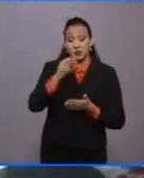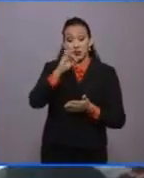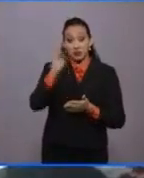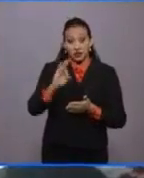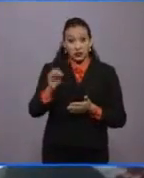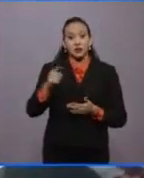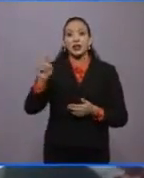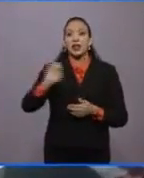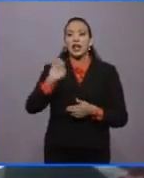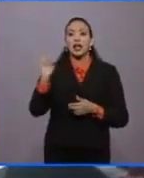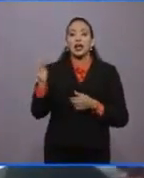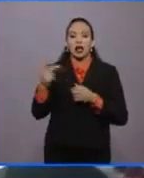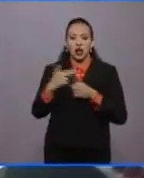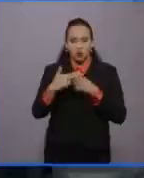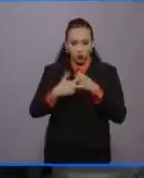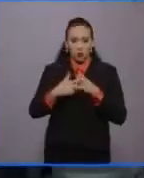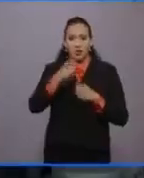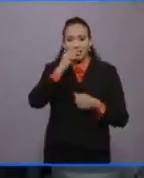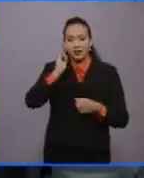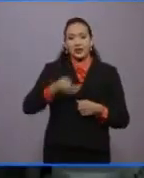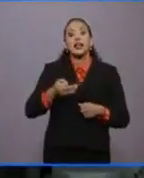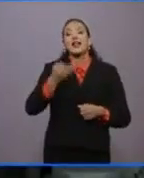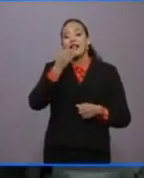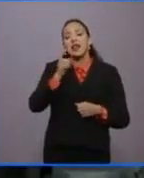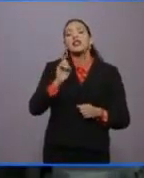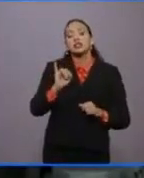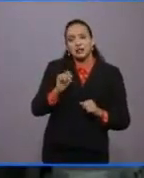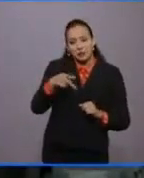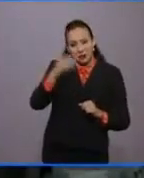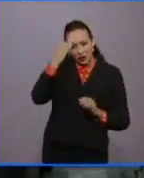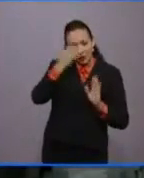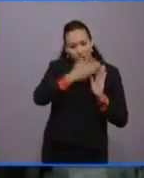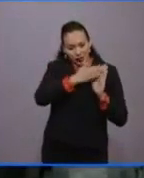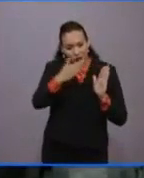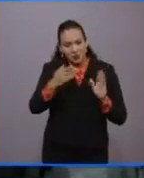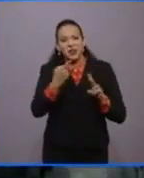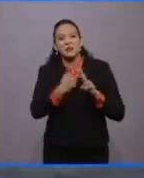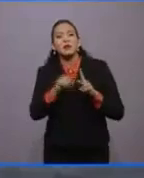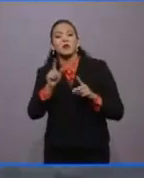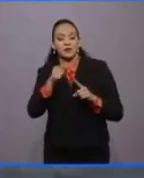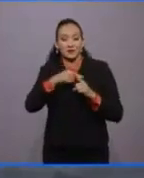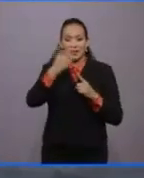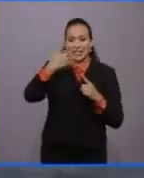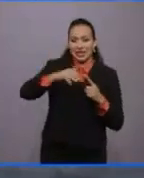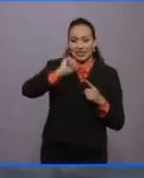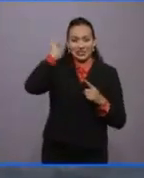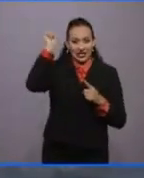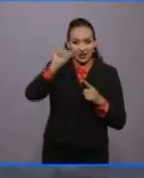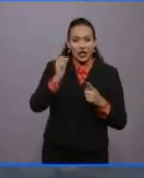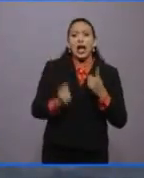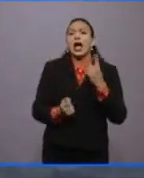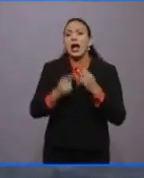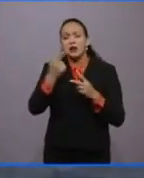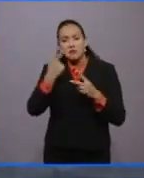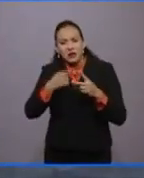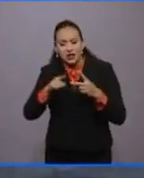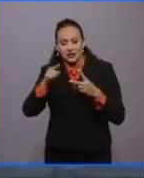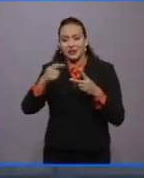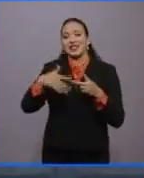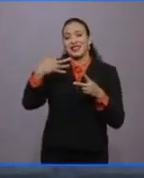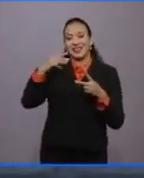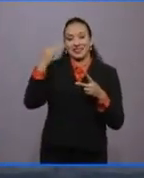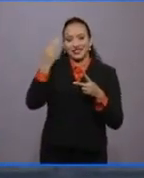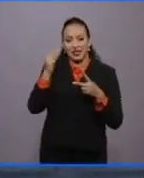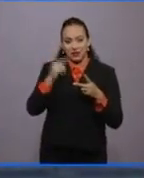por la Unión Europea estaban previstos por fases, la primera de ellas a partir del 15 de abril, algunas más a partir del 15